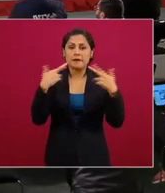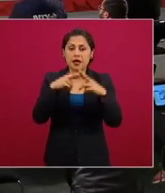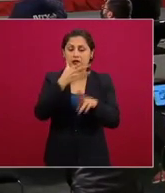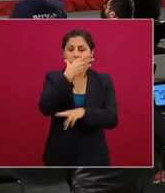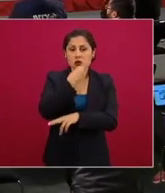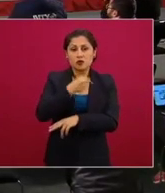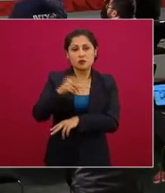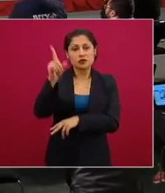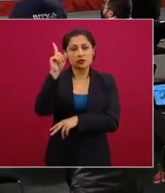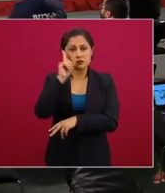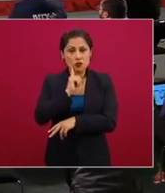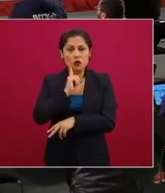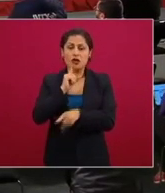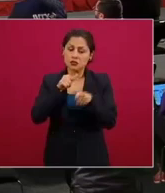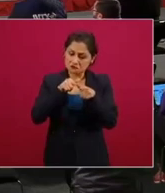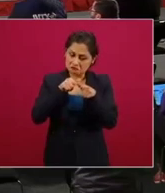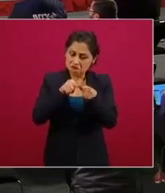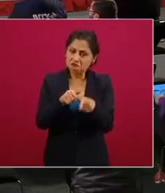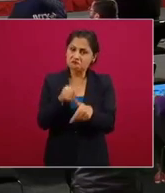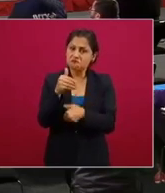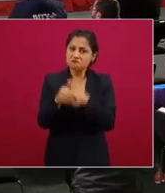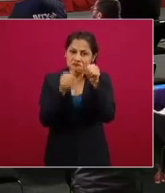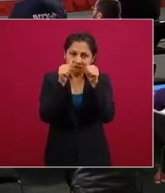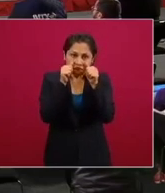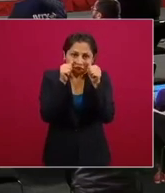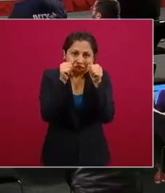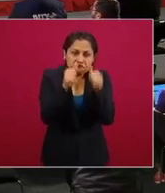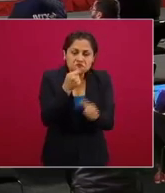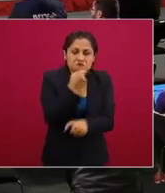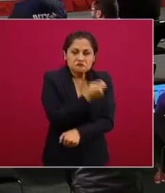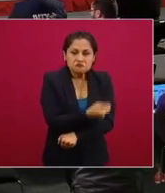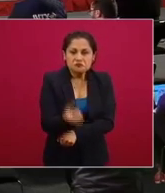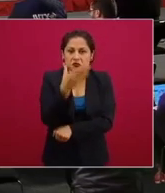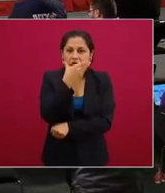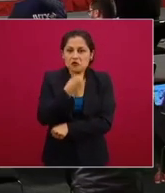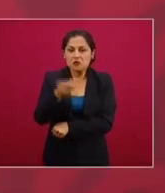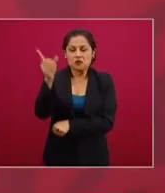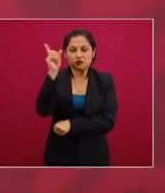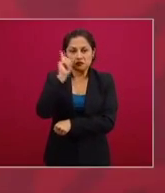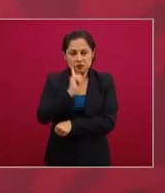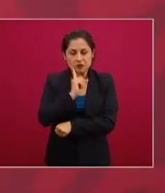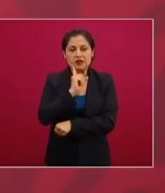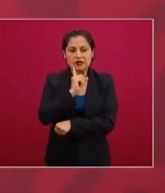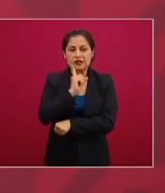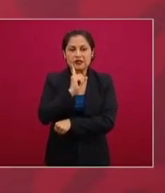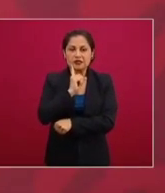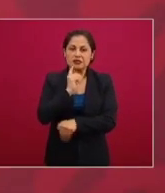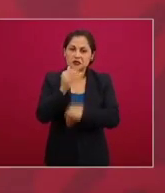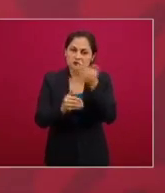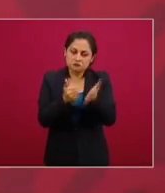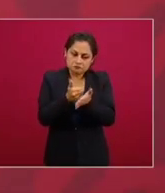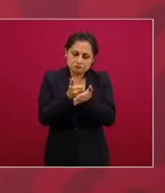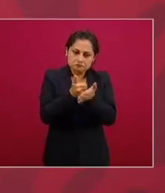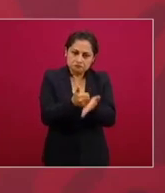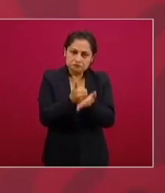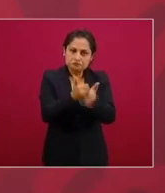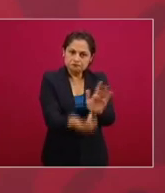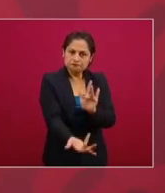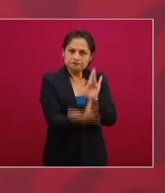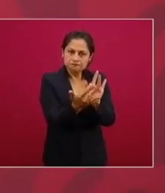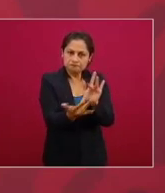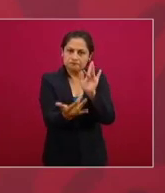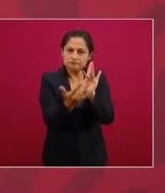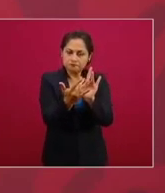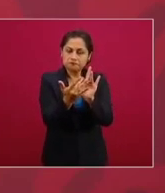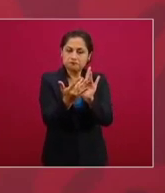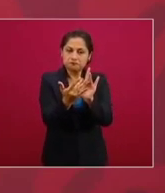a sus niñas y niños. Ahí están por algunos todos los medios sí. posibles Hay algunos y a que su alcance sí, ¿eh? Ayudándolos. Y quienes no pueden